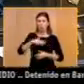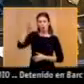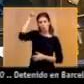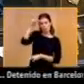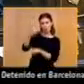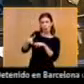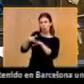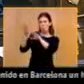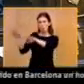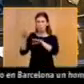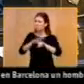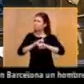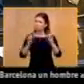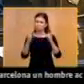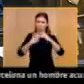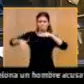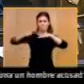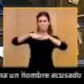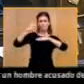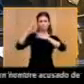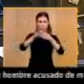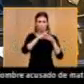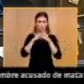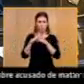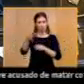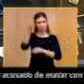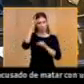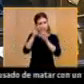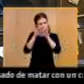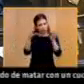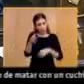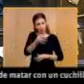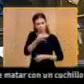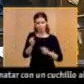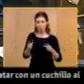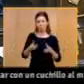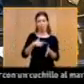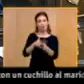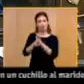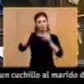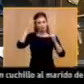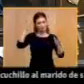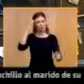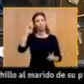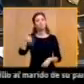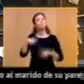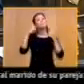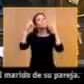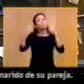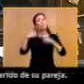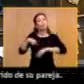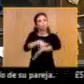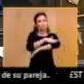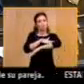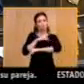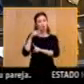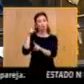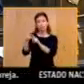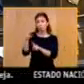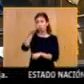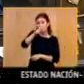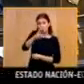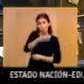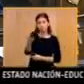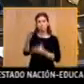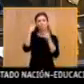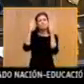objetivos claros, precisos y eficaces que motiven e ilusionen y esfuerzo de las administraciones para que todos los ciudadanos